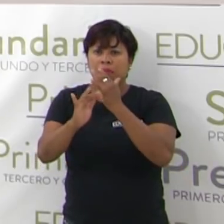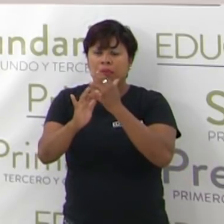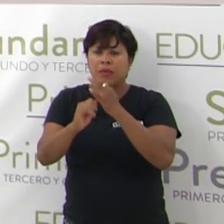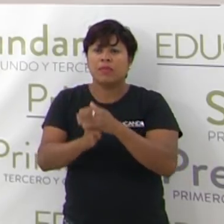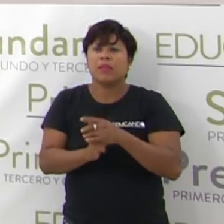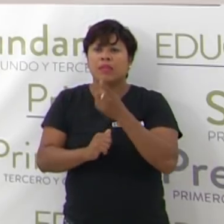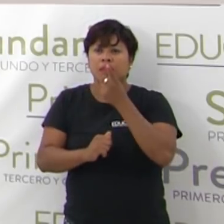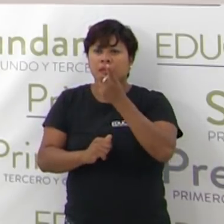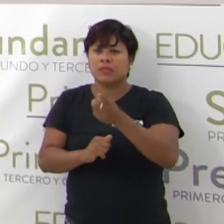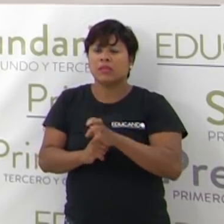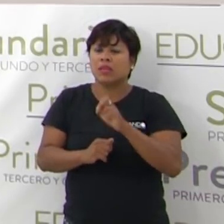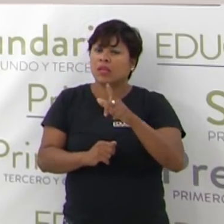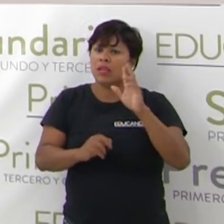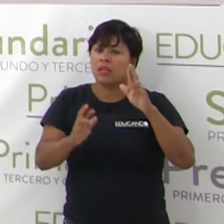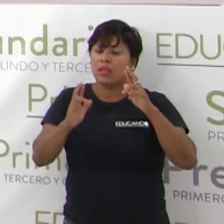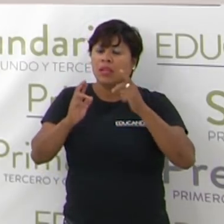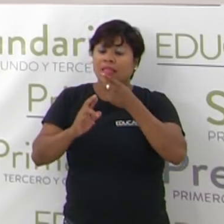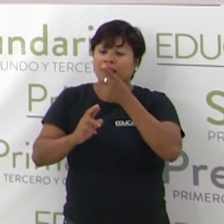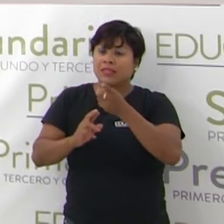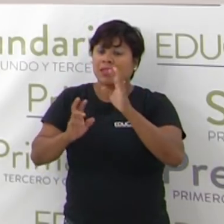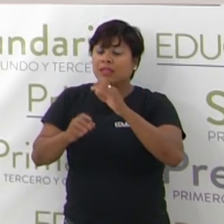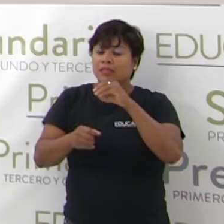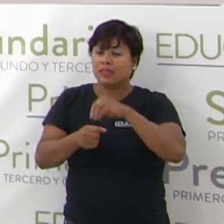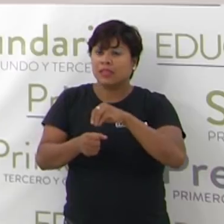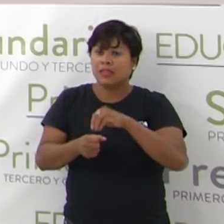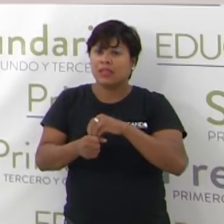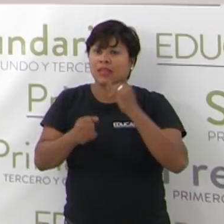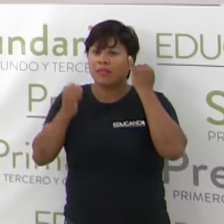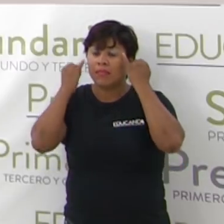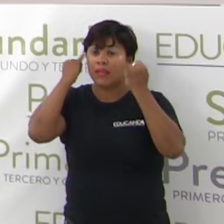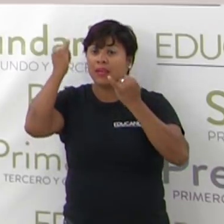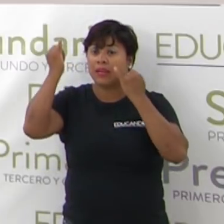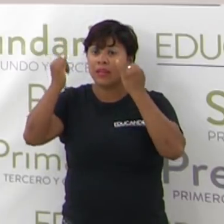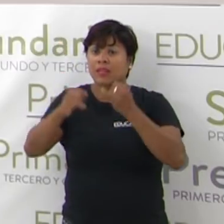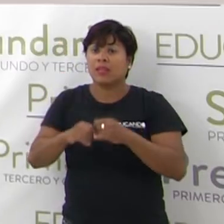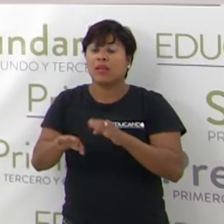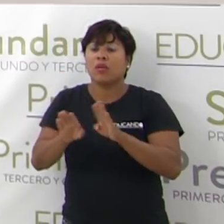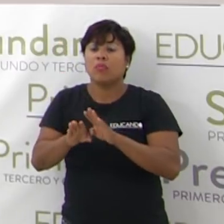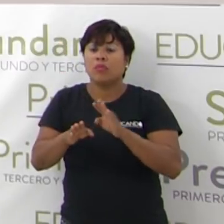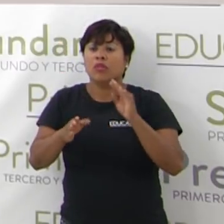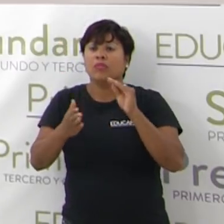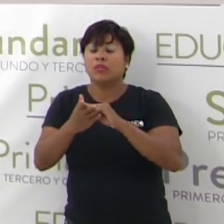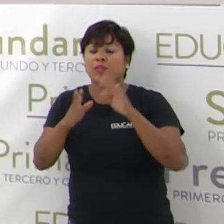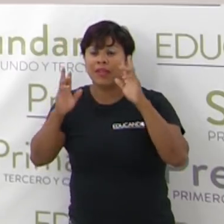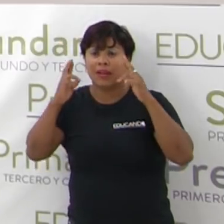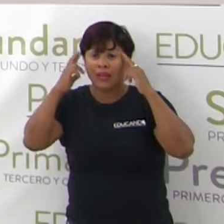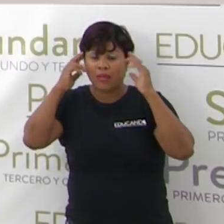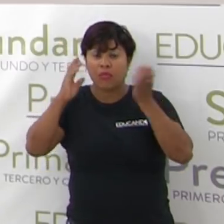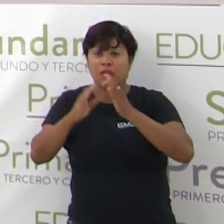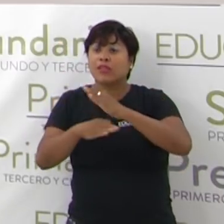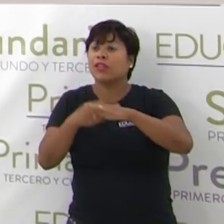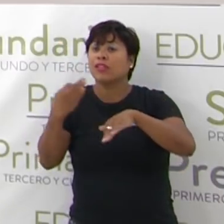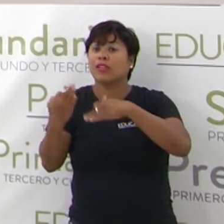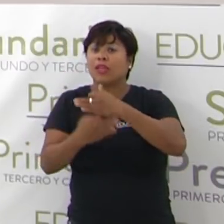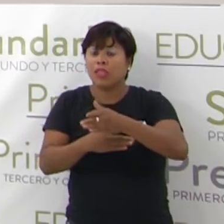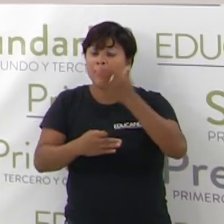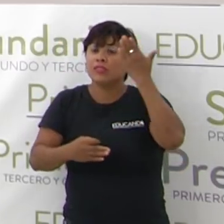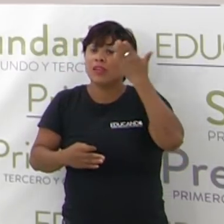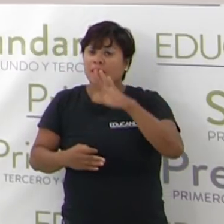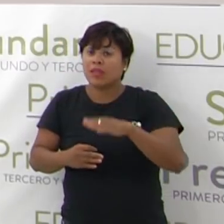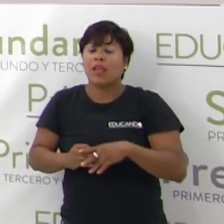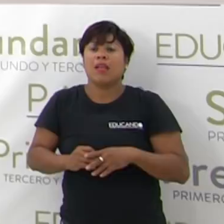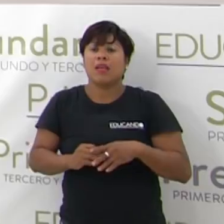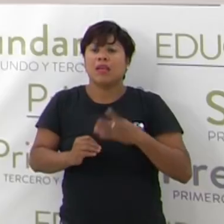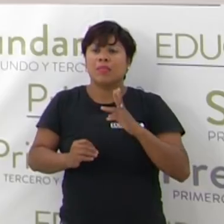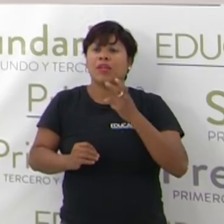tocarla decía el secreto del rey. Imagínense el rey cómo se puso cuando todo mundo se enteró, pero